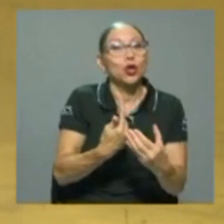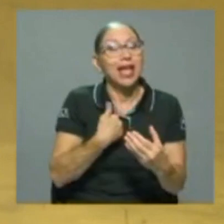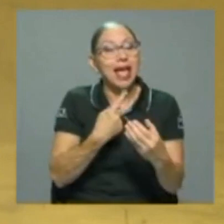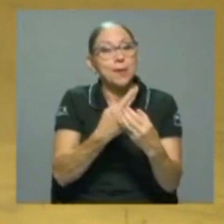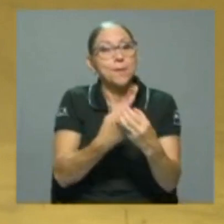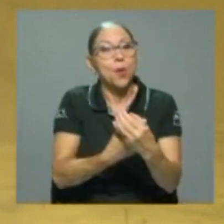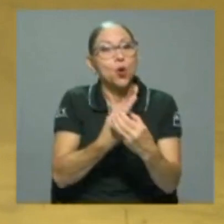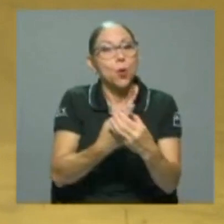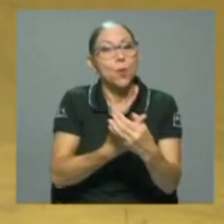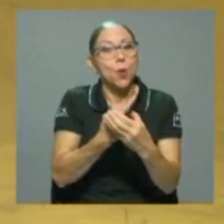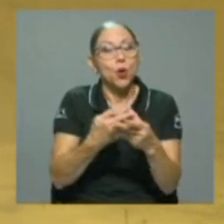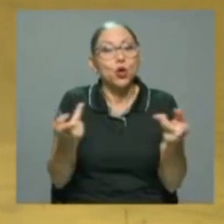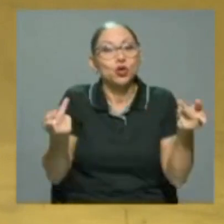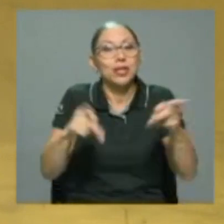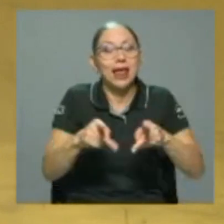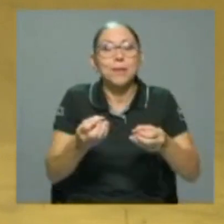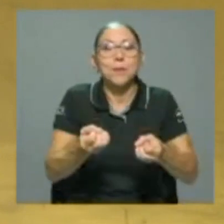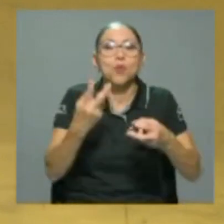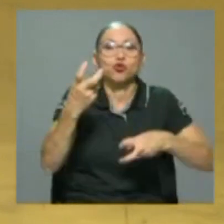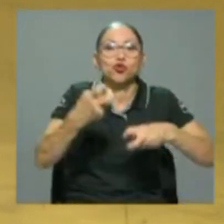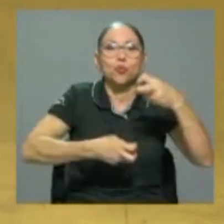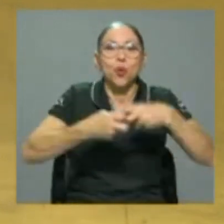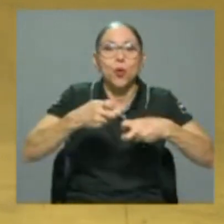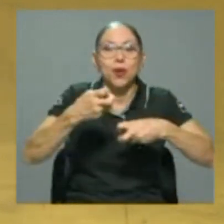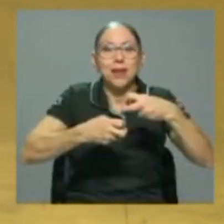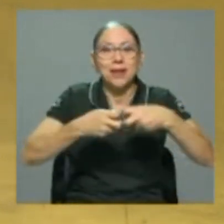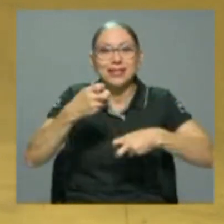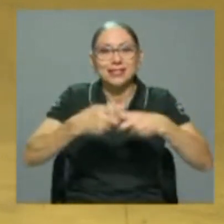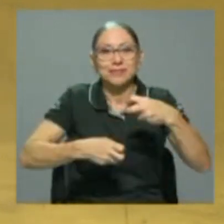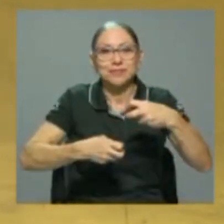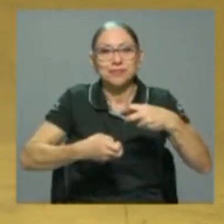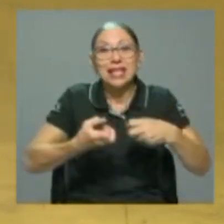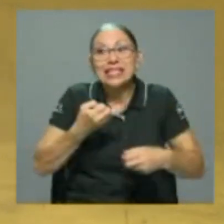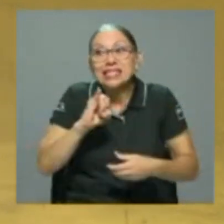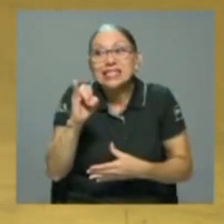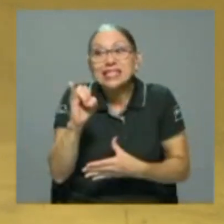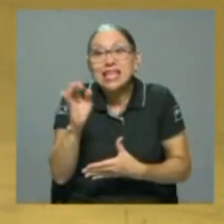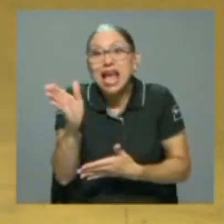el que no entendió bien las cosas